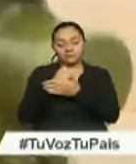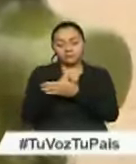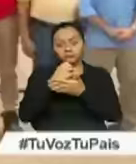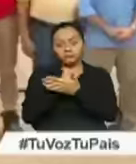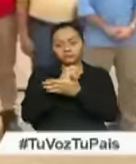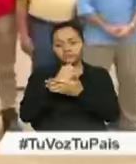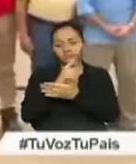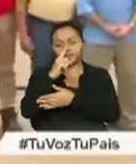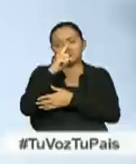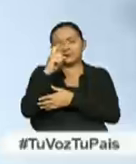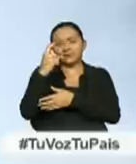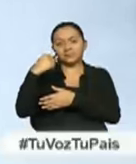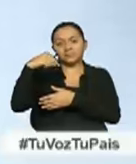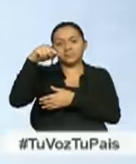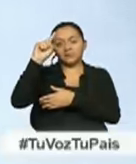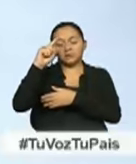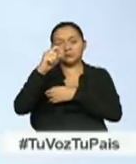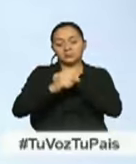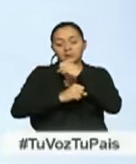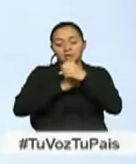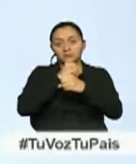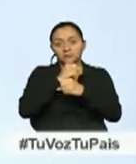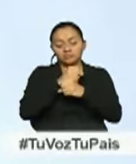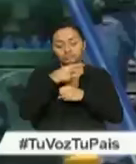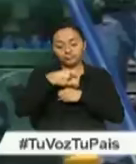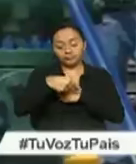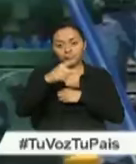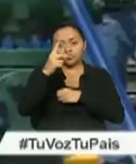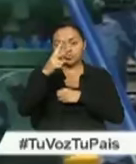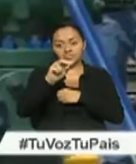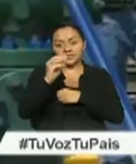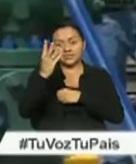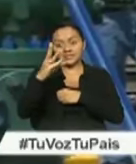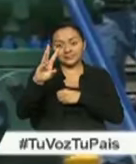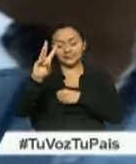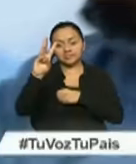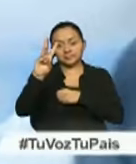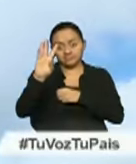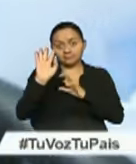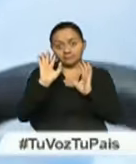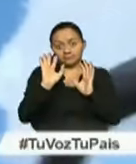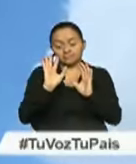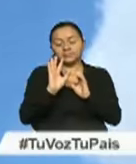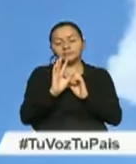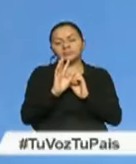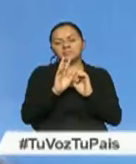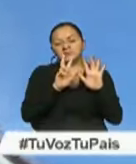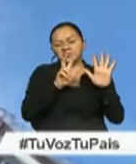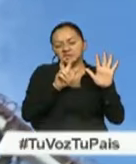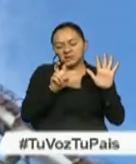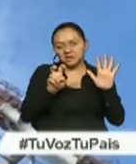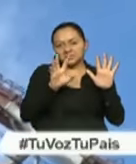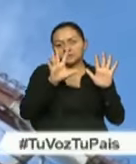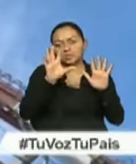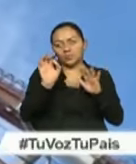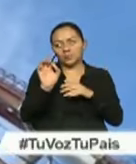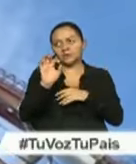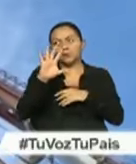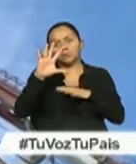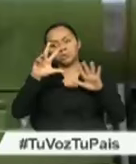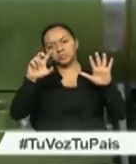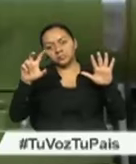100 millones de dólares hasta finalizar 2016 y entre 750 y 800 millones en el